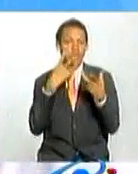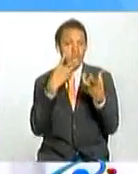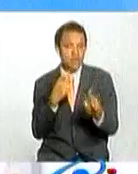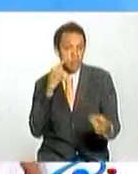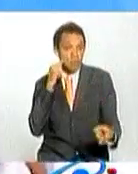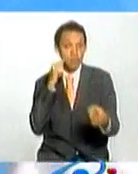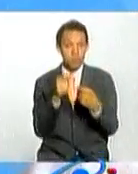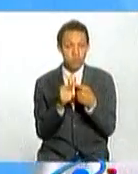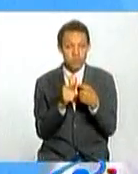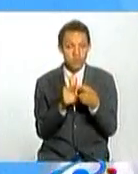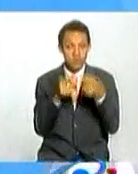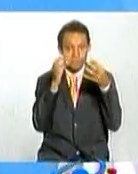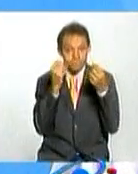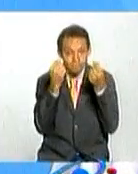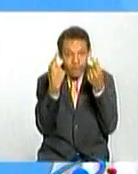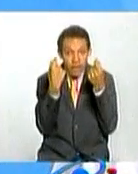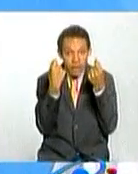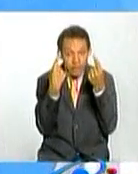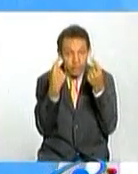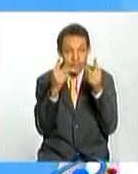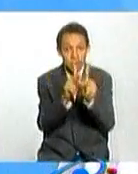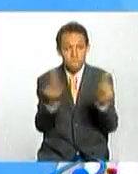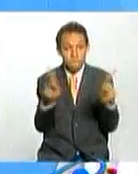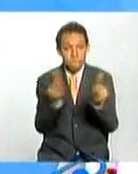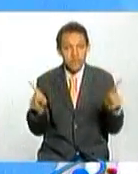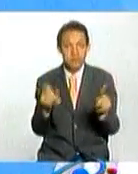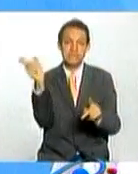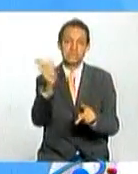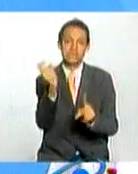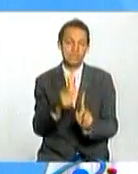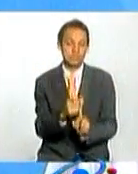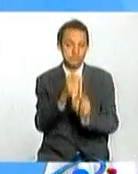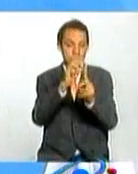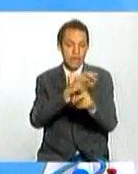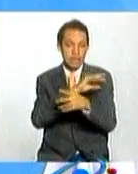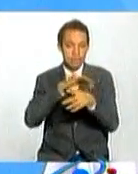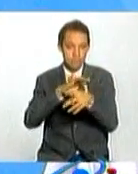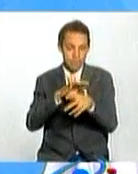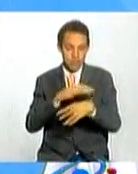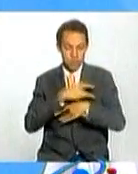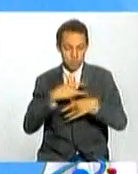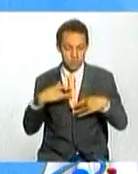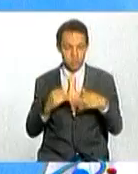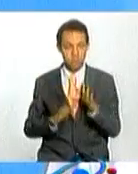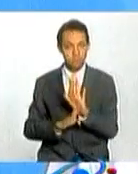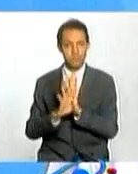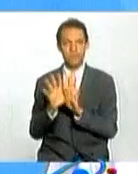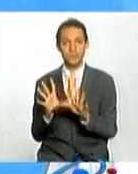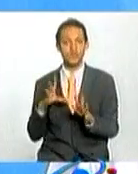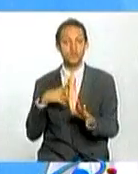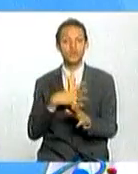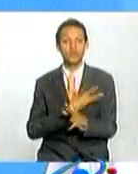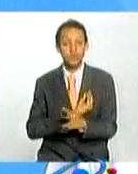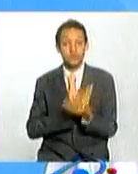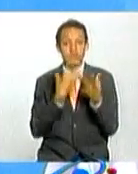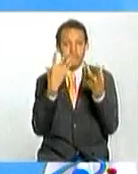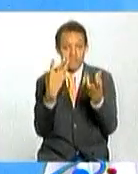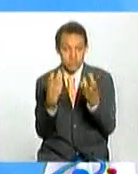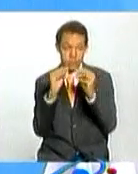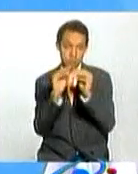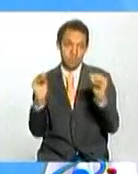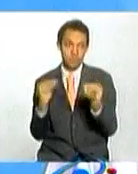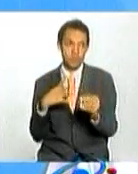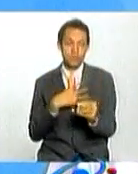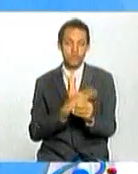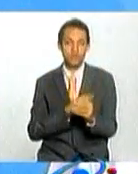ustedes entiendan que el paciente realmente necesita un diagnóstico para un adecuado tratamiento. Nosotros en la consulta queremos, o por lo